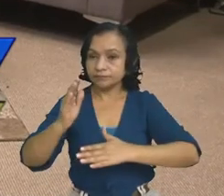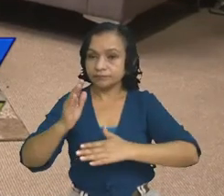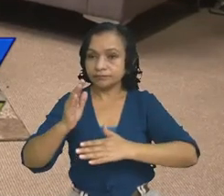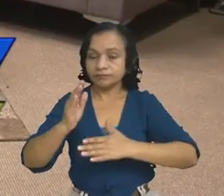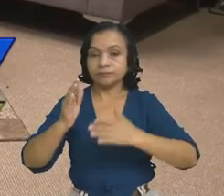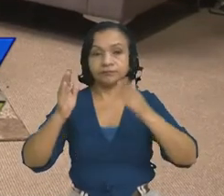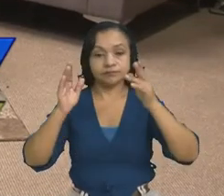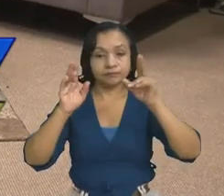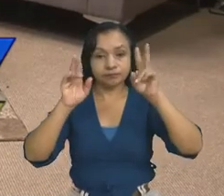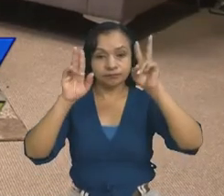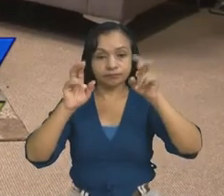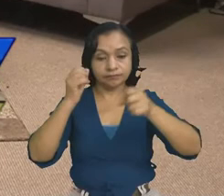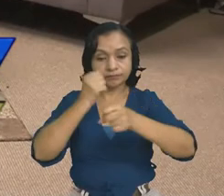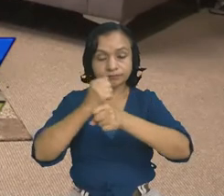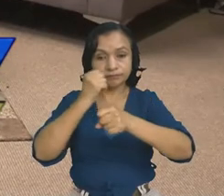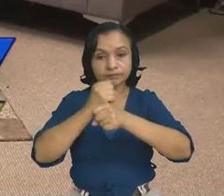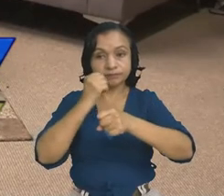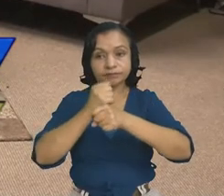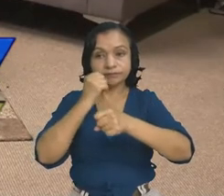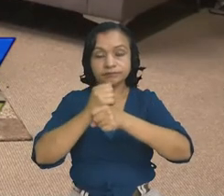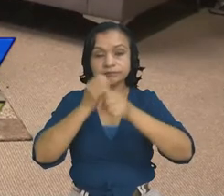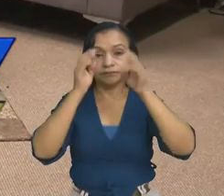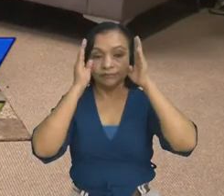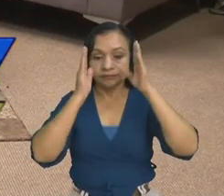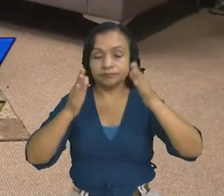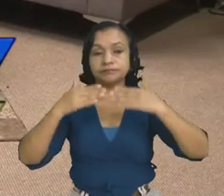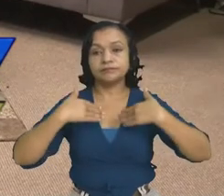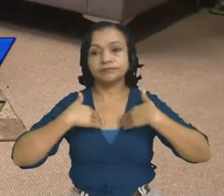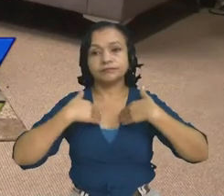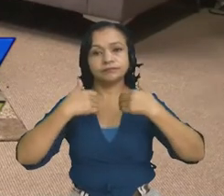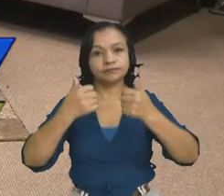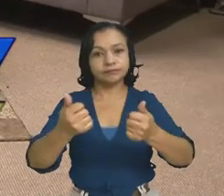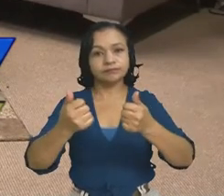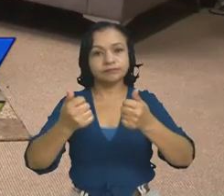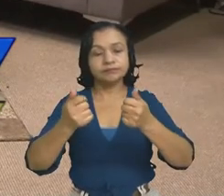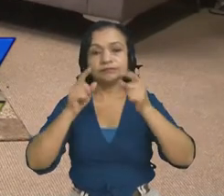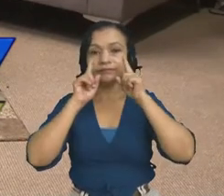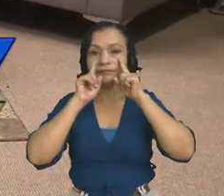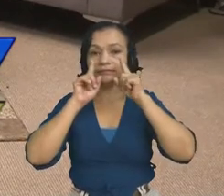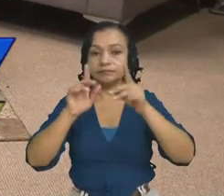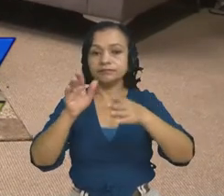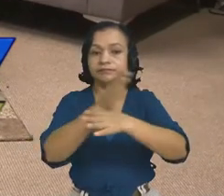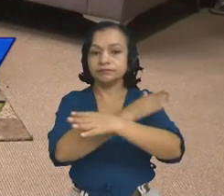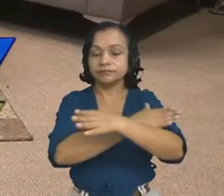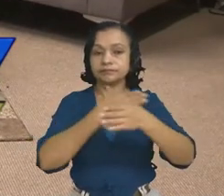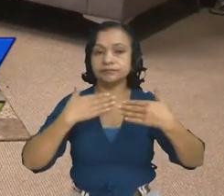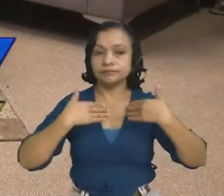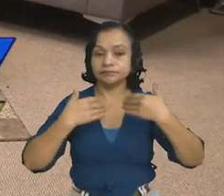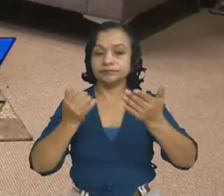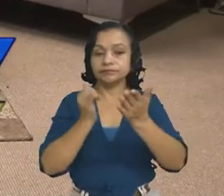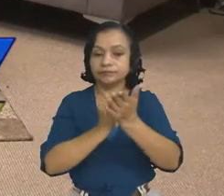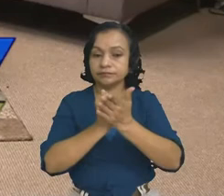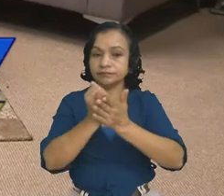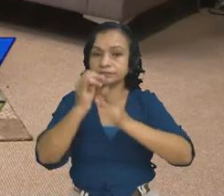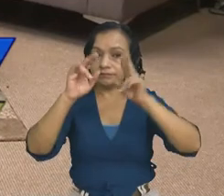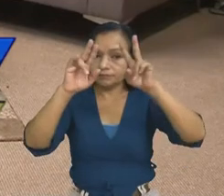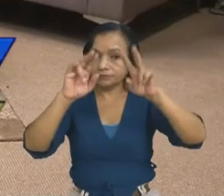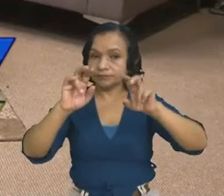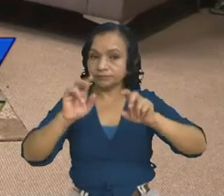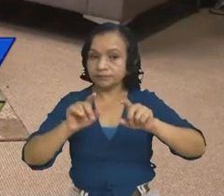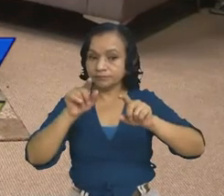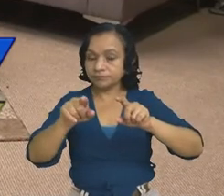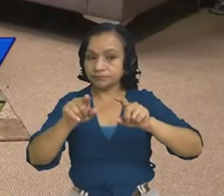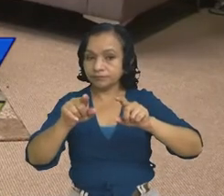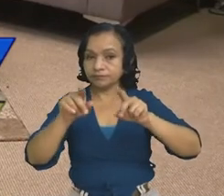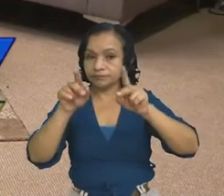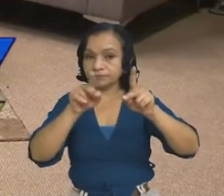abordaje integral que da la parte de la atención en salud establece medidas de prevención, medidas diagnósticas para definir el nivel de la